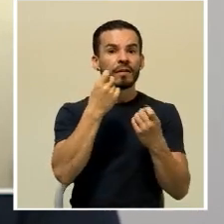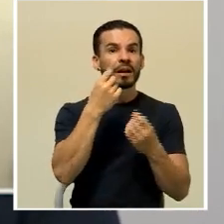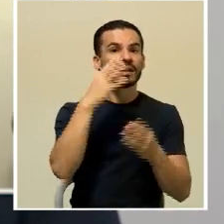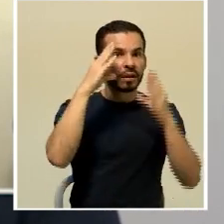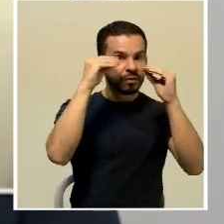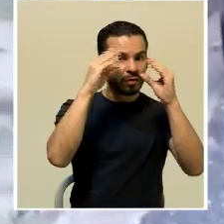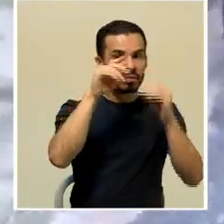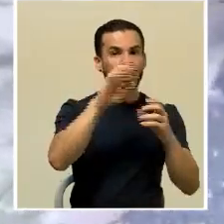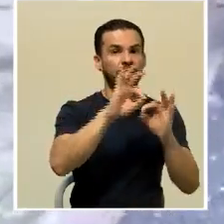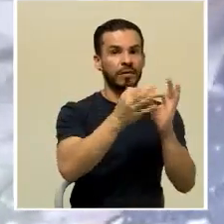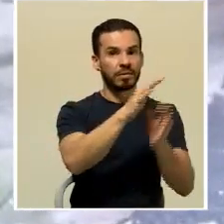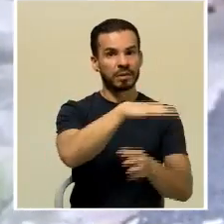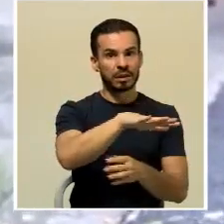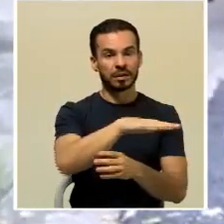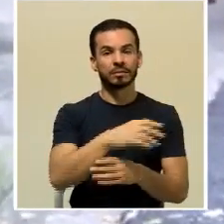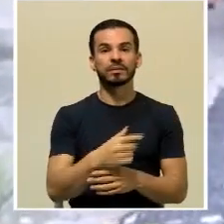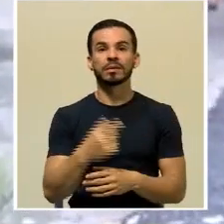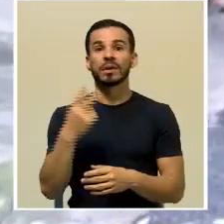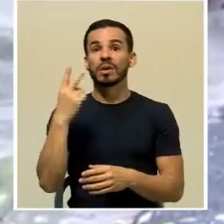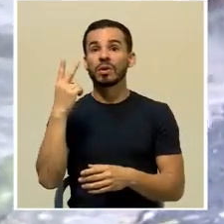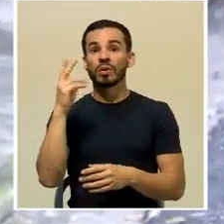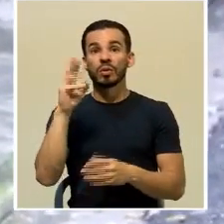notificación a la familia. A la fecha,